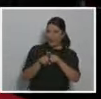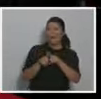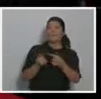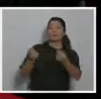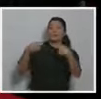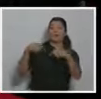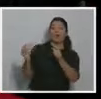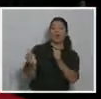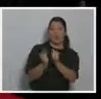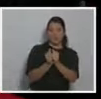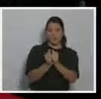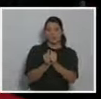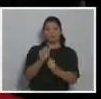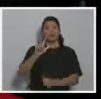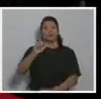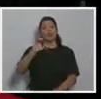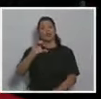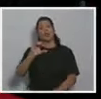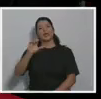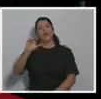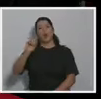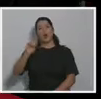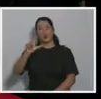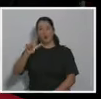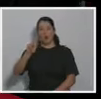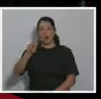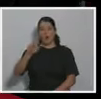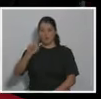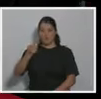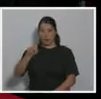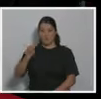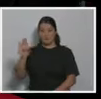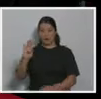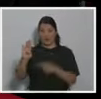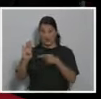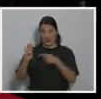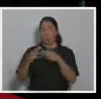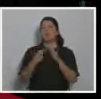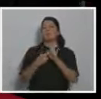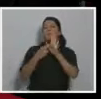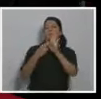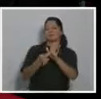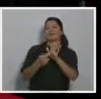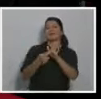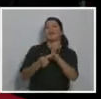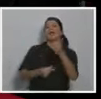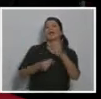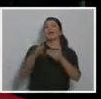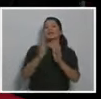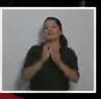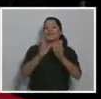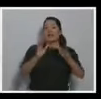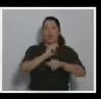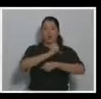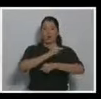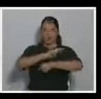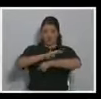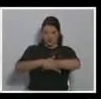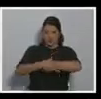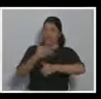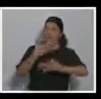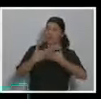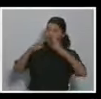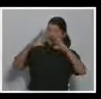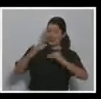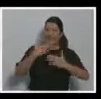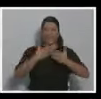acompaña Ari, el licenciado Olman Brenes, en representación de la Gerencia General de la Junta de Protección Social. Muy buenas